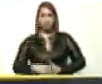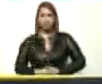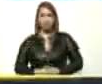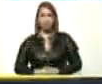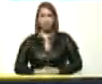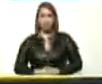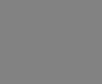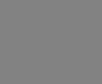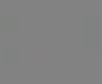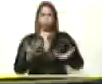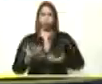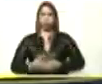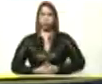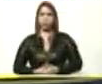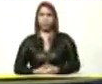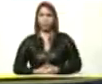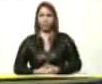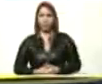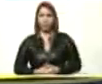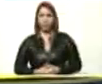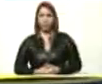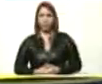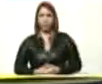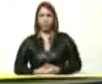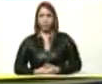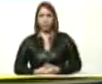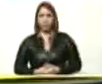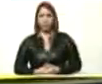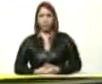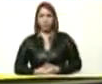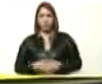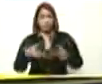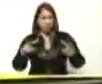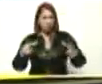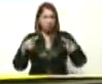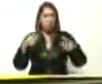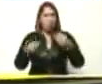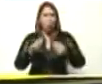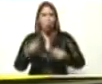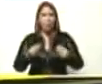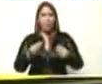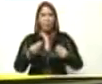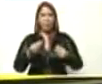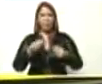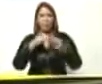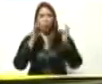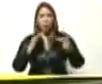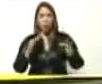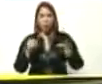buen, en su tamaño, en su forma, te pongas bravas, deciré,